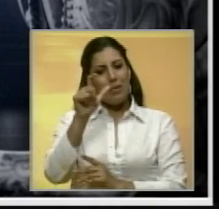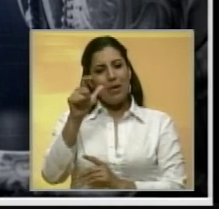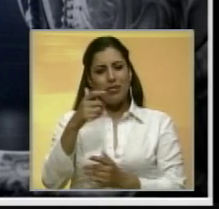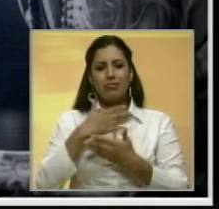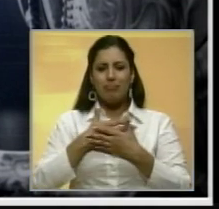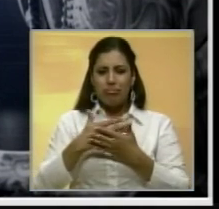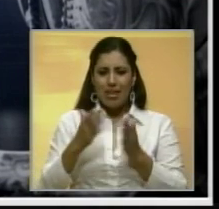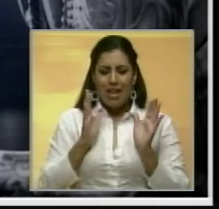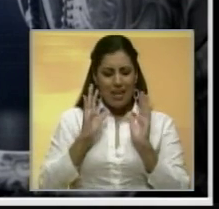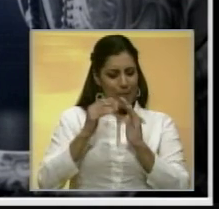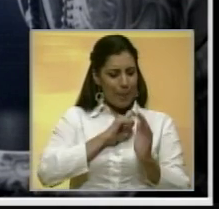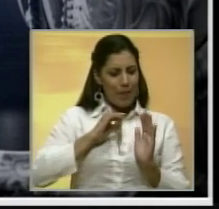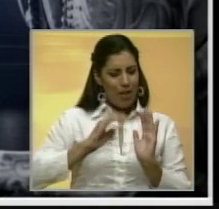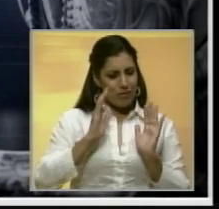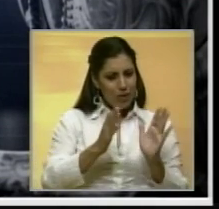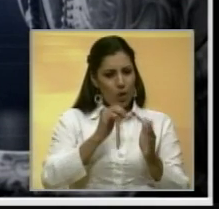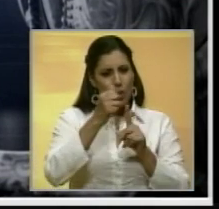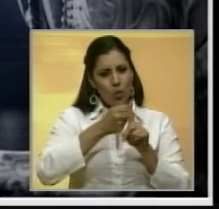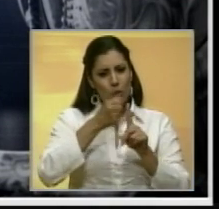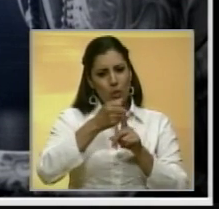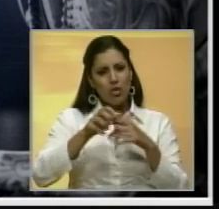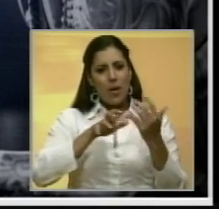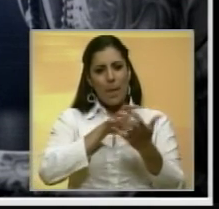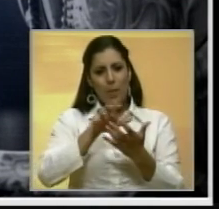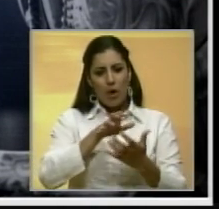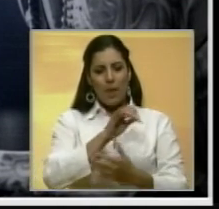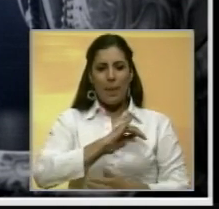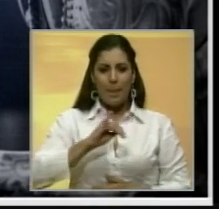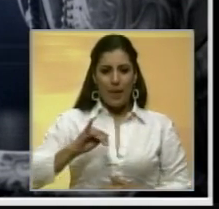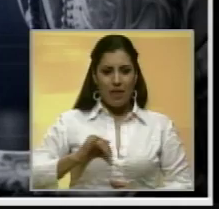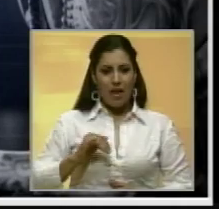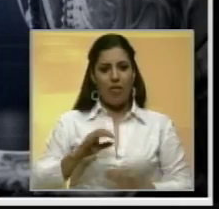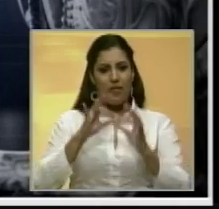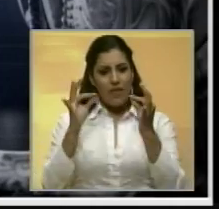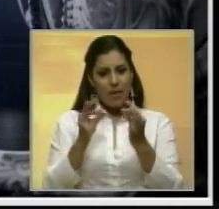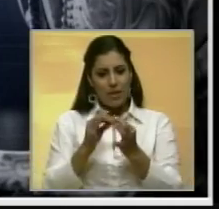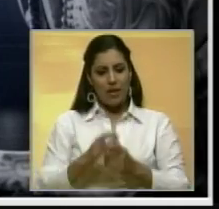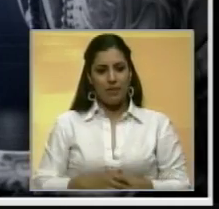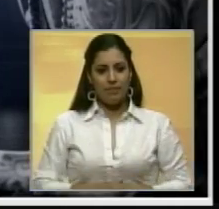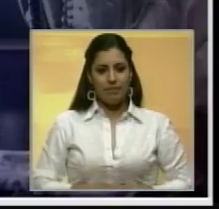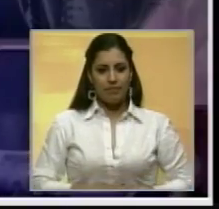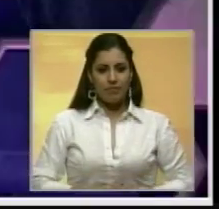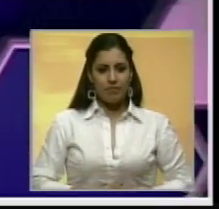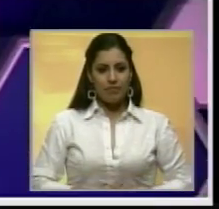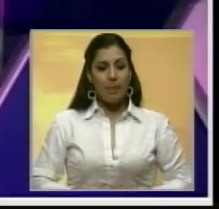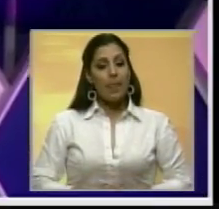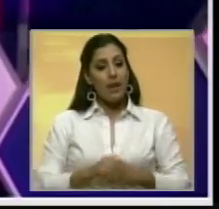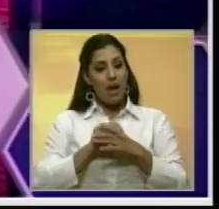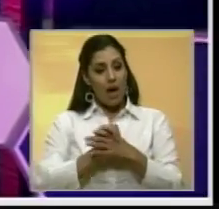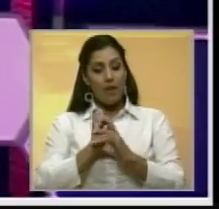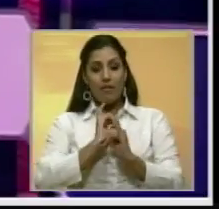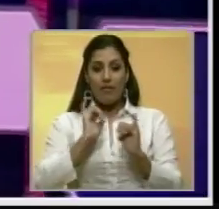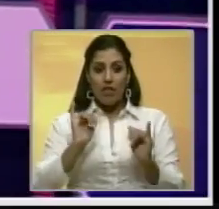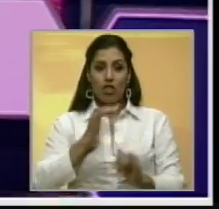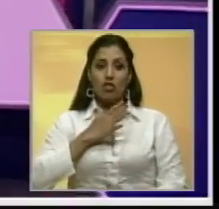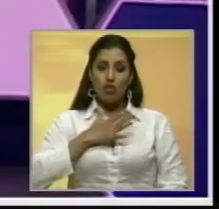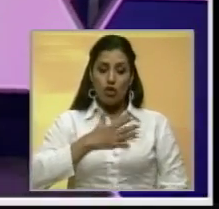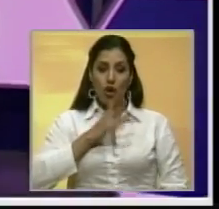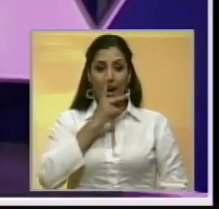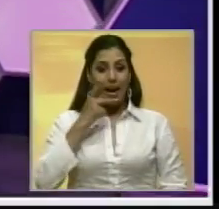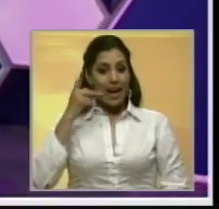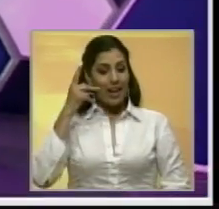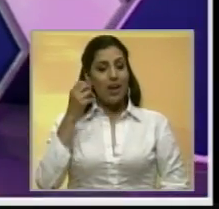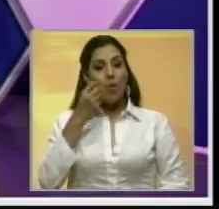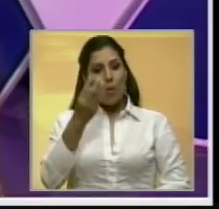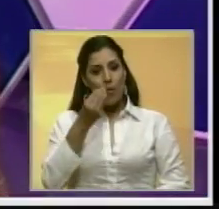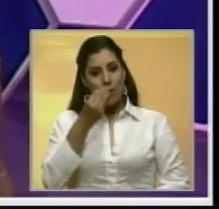nos brinden el espacio para enfrentar esta situación en la privacidad de nuestra familia. Amigos, con esto finalizamos. Yo soy Carilis Cuadros,